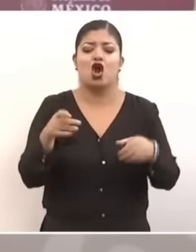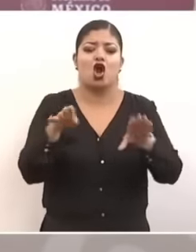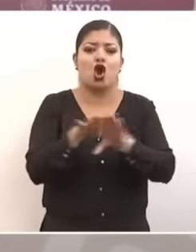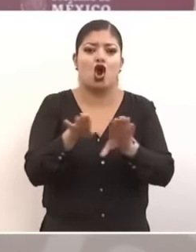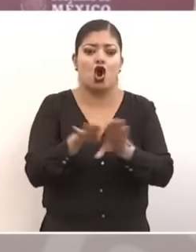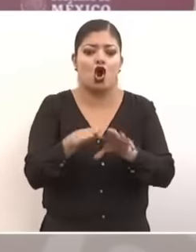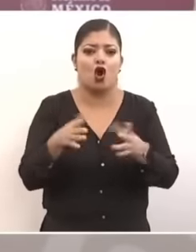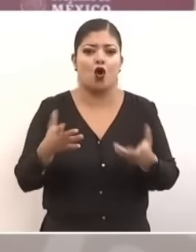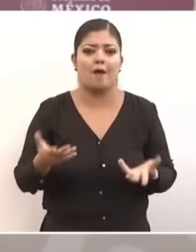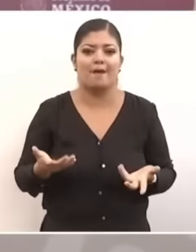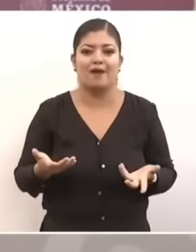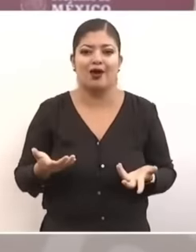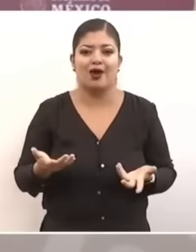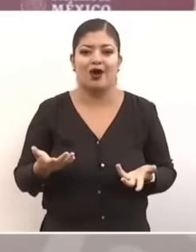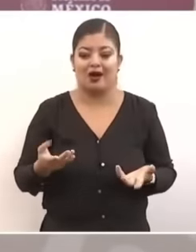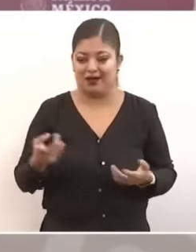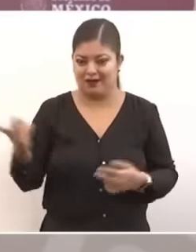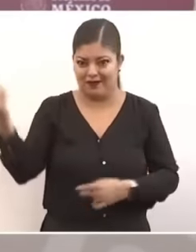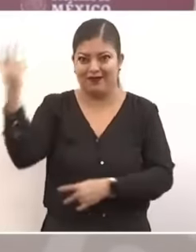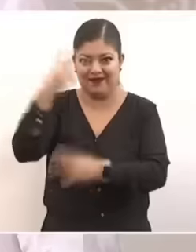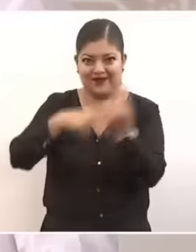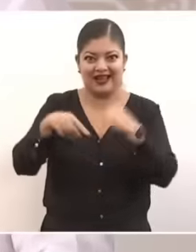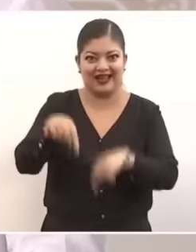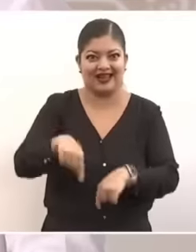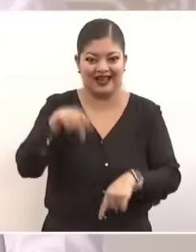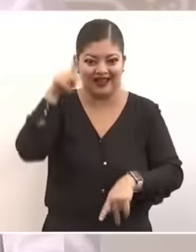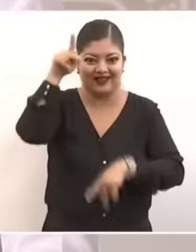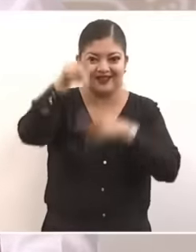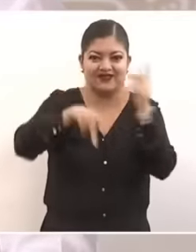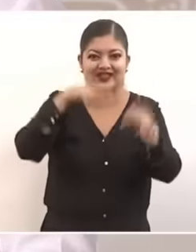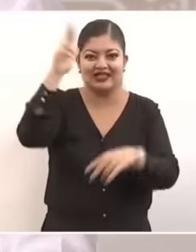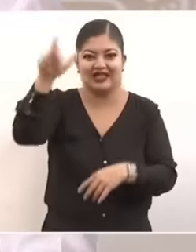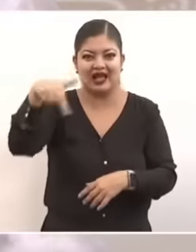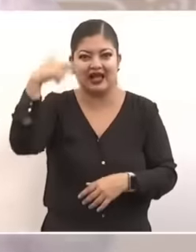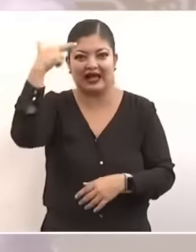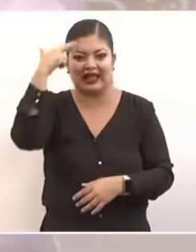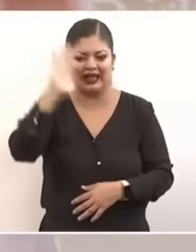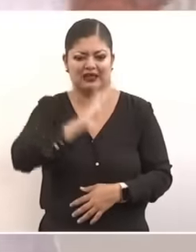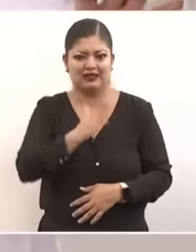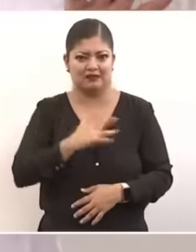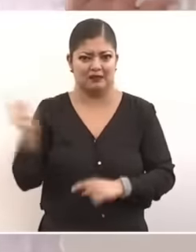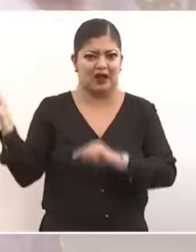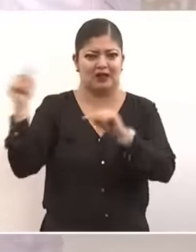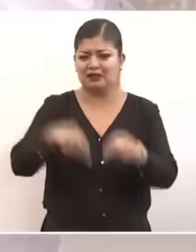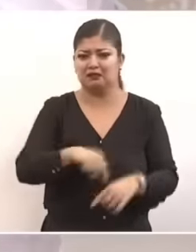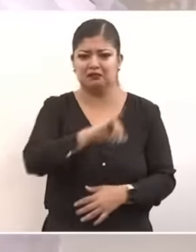se dignó a venir a visitarnos un rey de España, nunca.